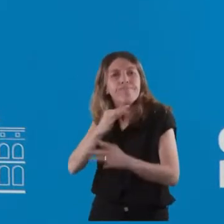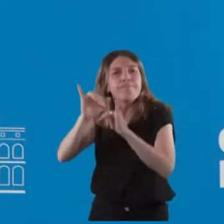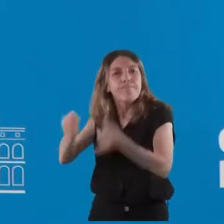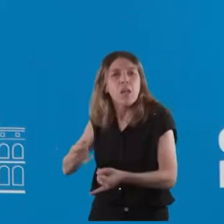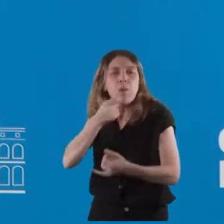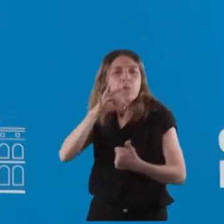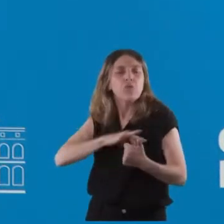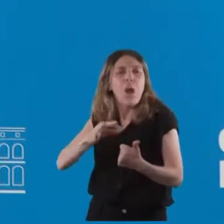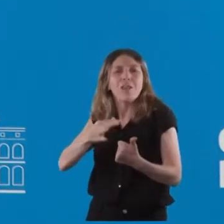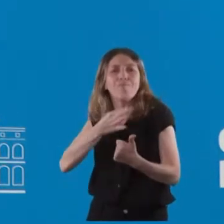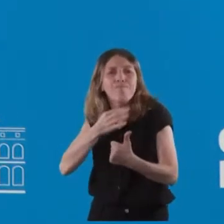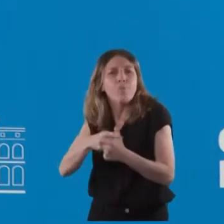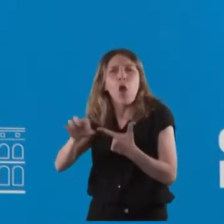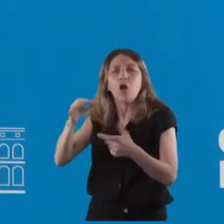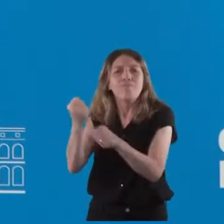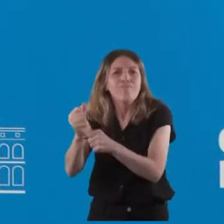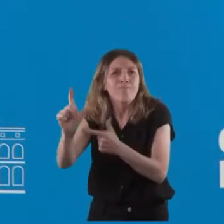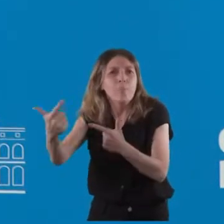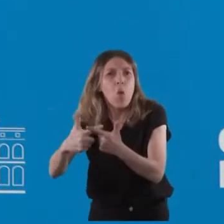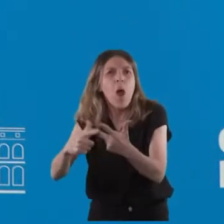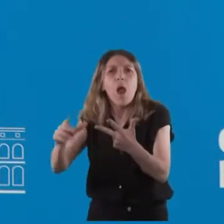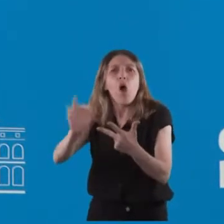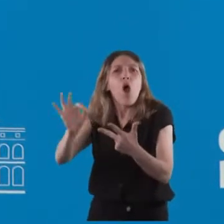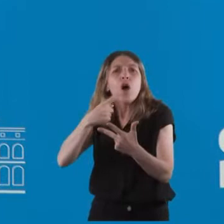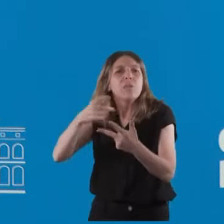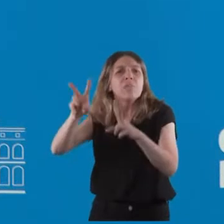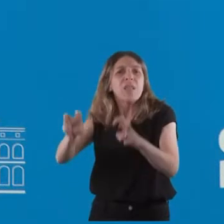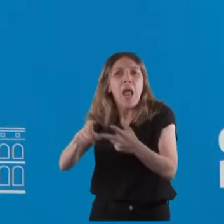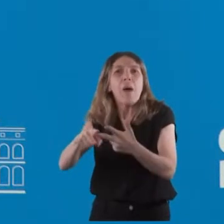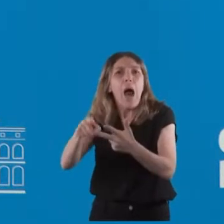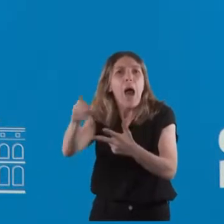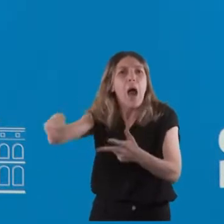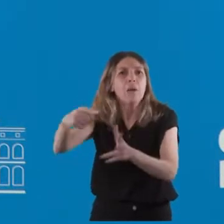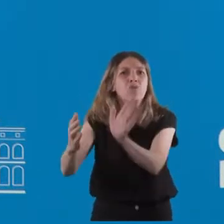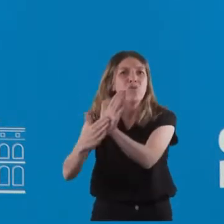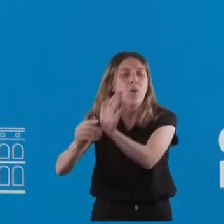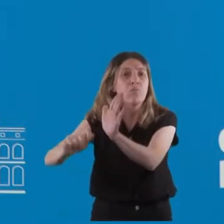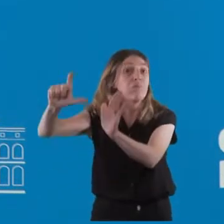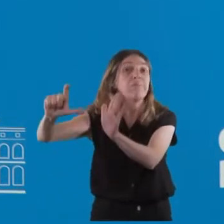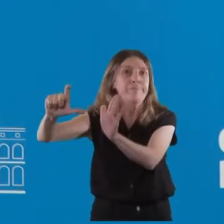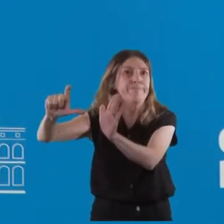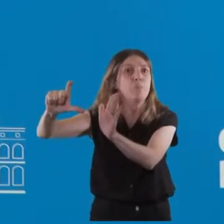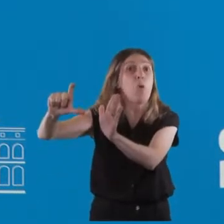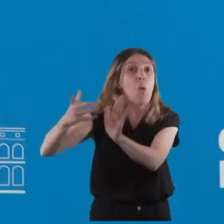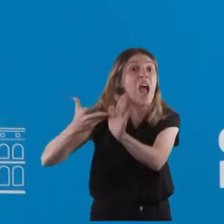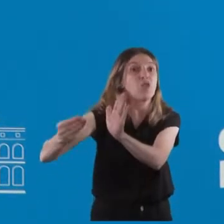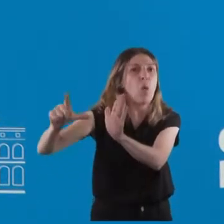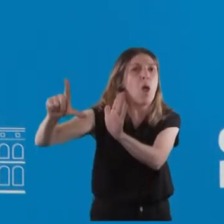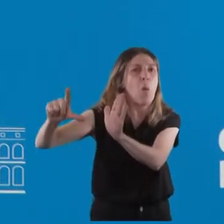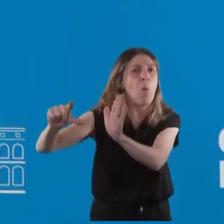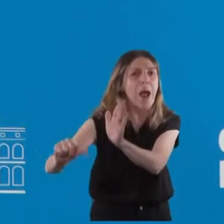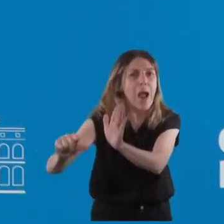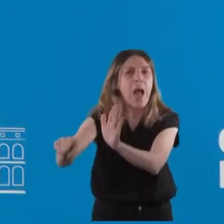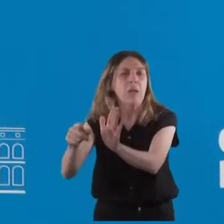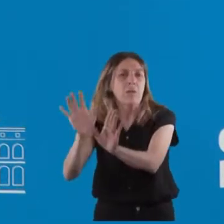ingresos por cuestiones de trabajo o por o por aquellas cuestiones que hagan necesario que tengan un subsidio a sus tarifas cuando esto no es necesario